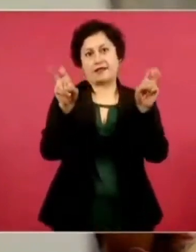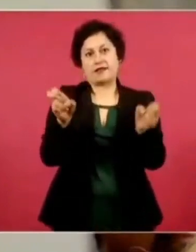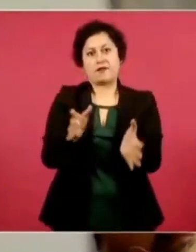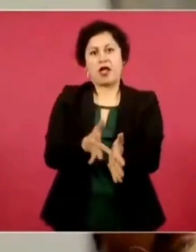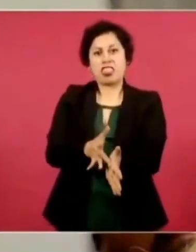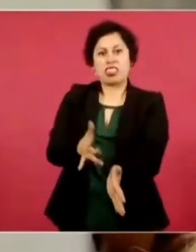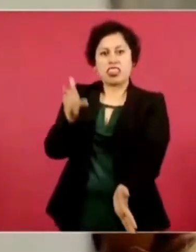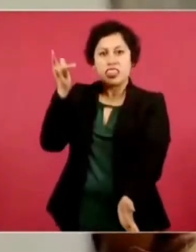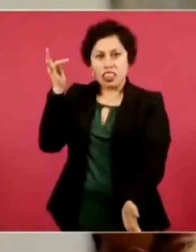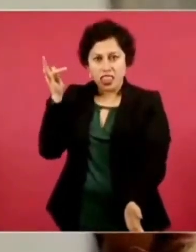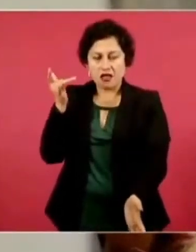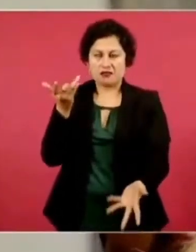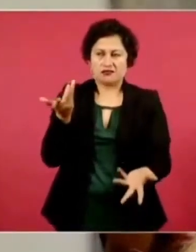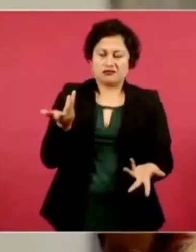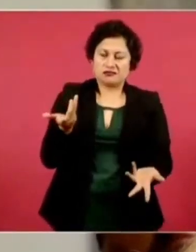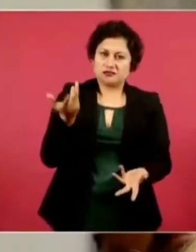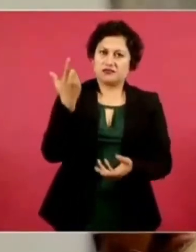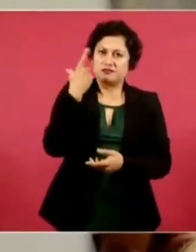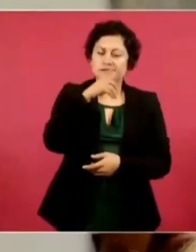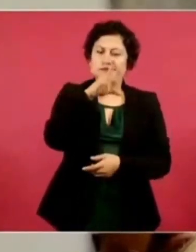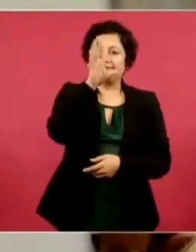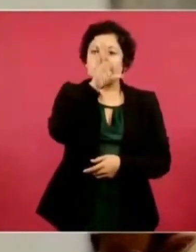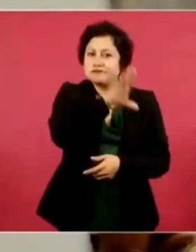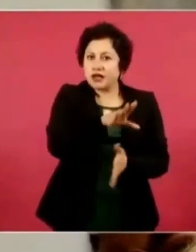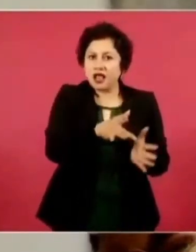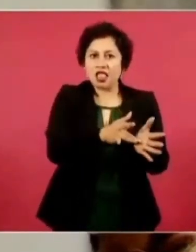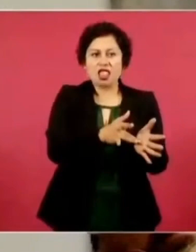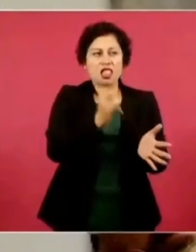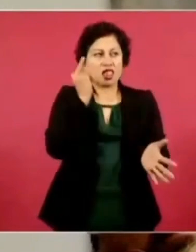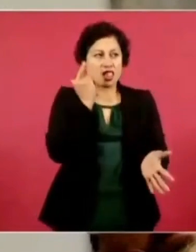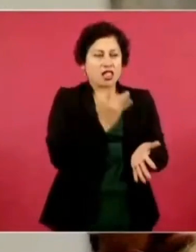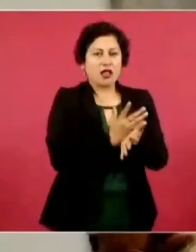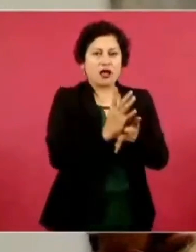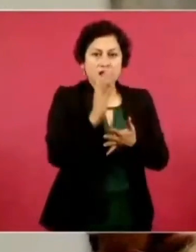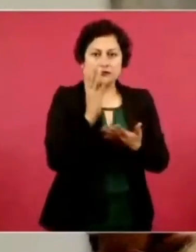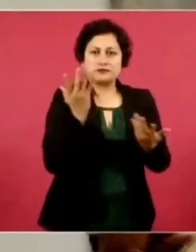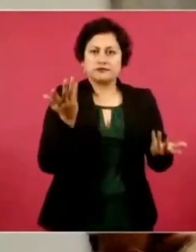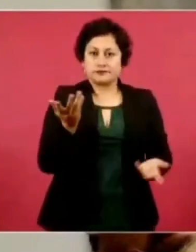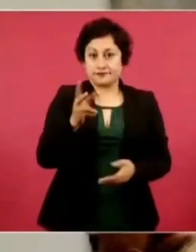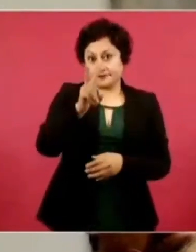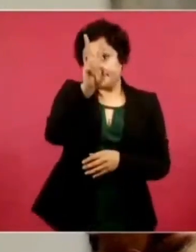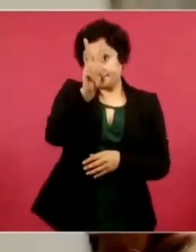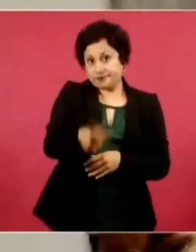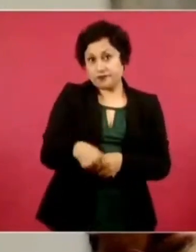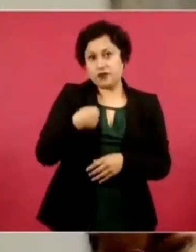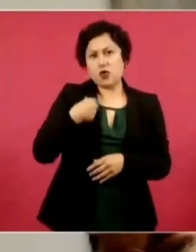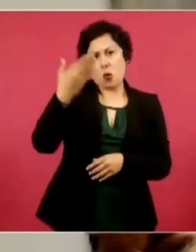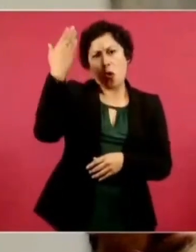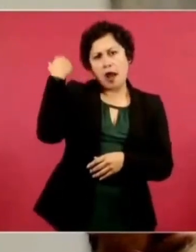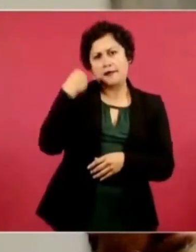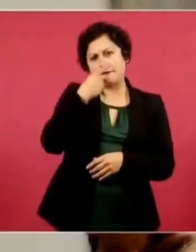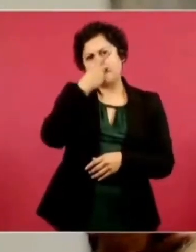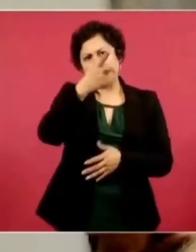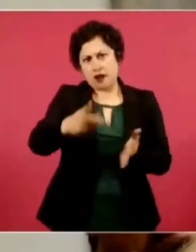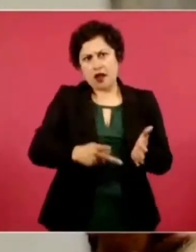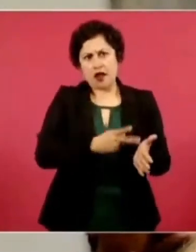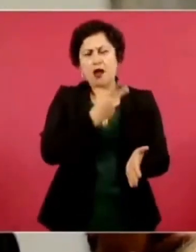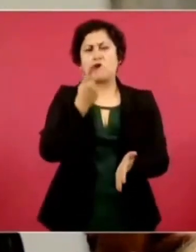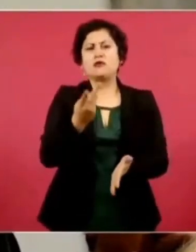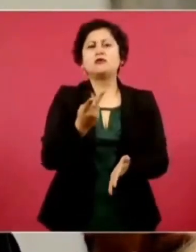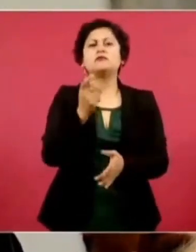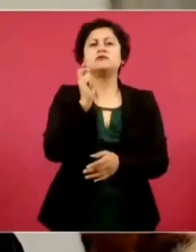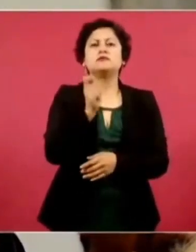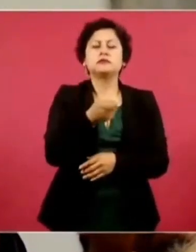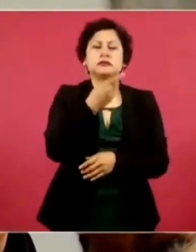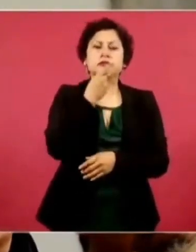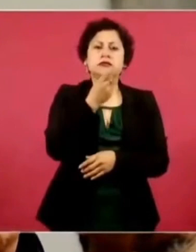Sí. deleznable, y la realidad de las cosas es que, como lo dije una ocasión, hoy lo vuelvo a repetir, resulta repulsivo que